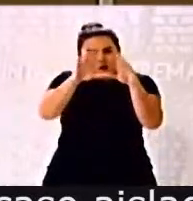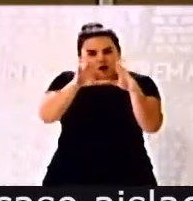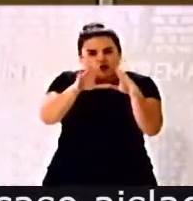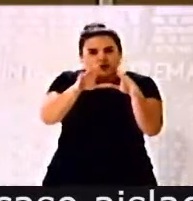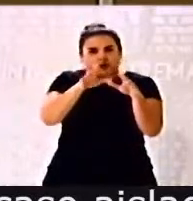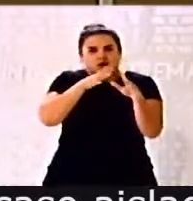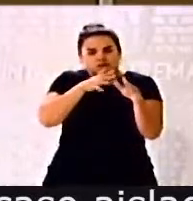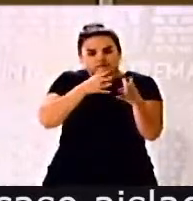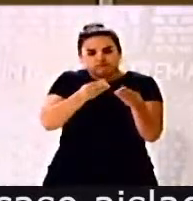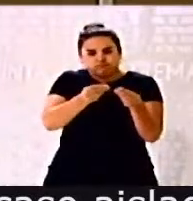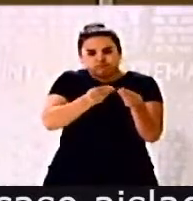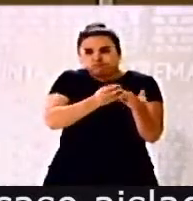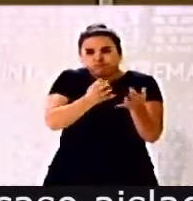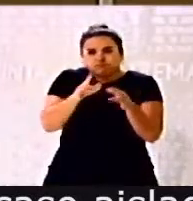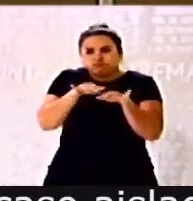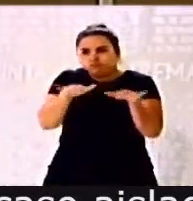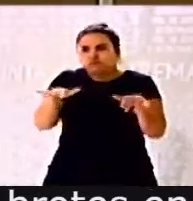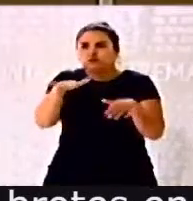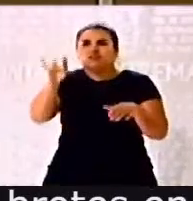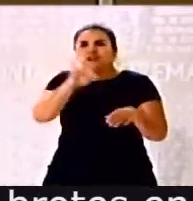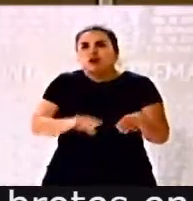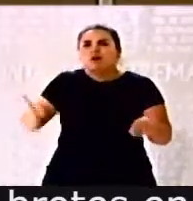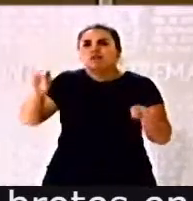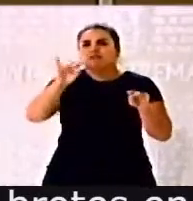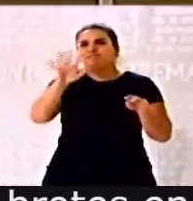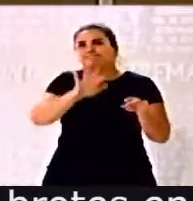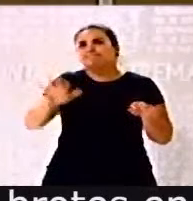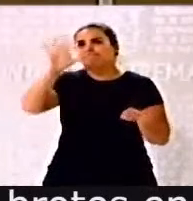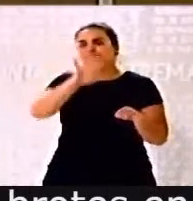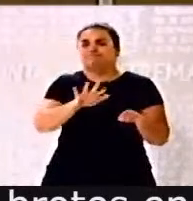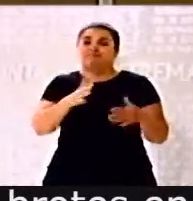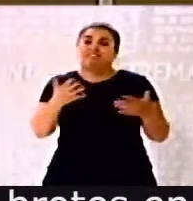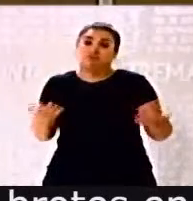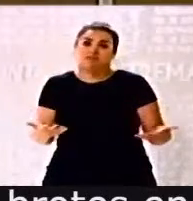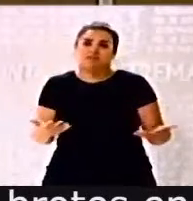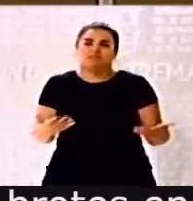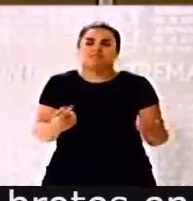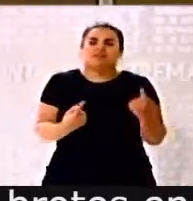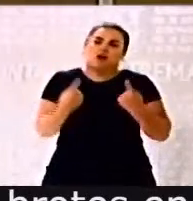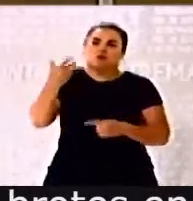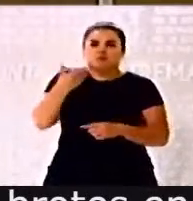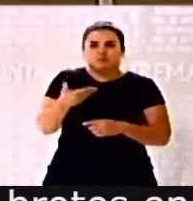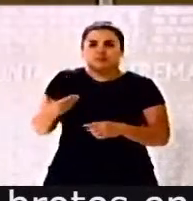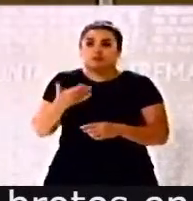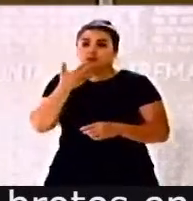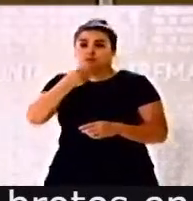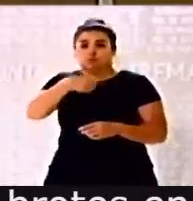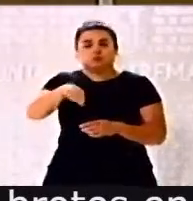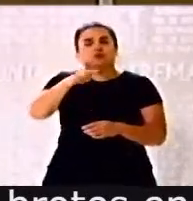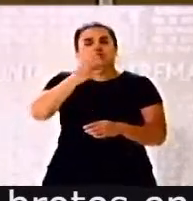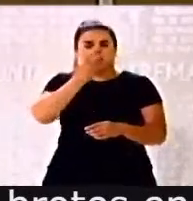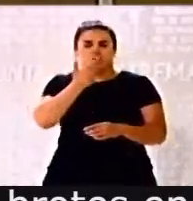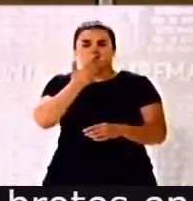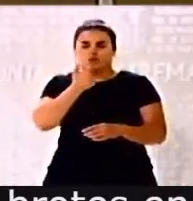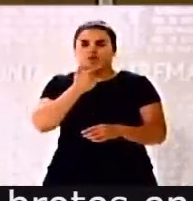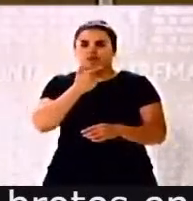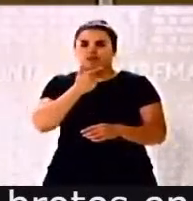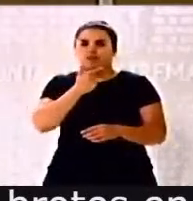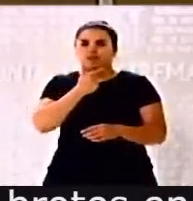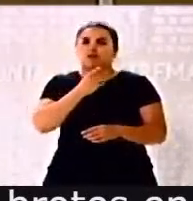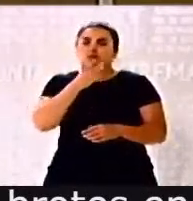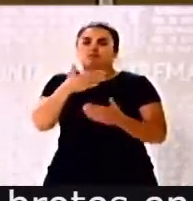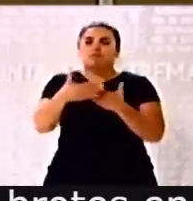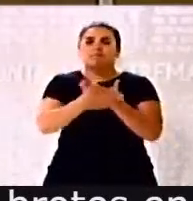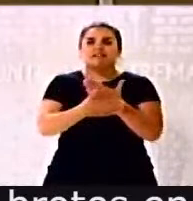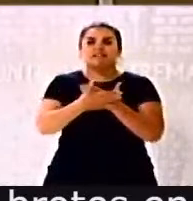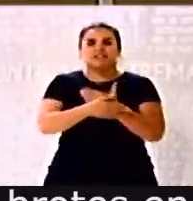ancho de toda su geografía, de los cuales hay varios importantes, como conocen ustedes, por parte del